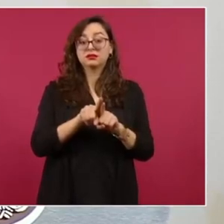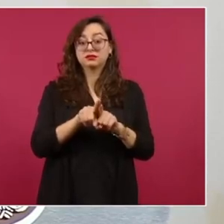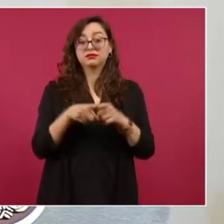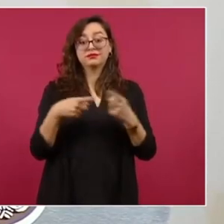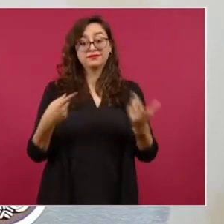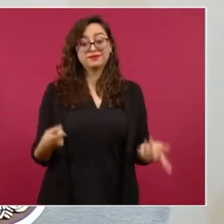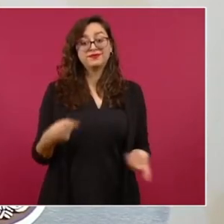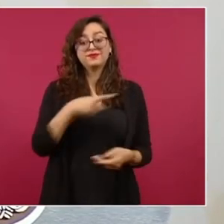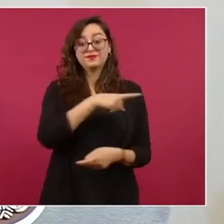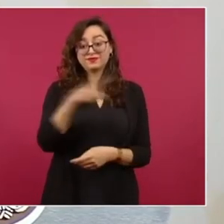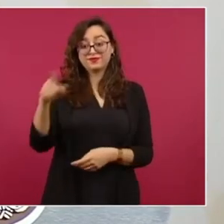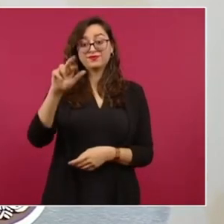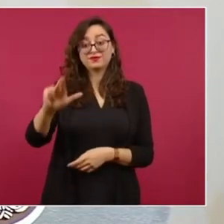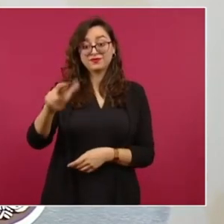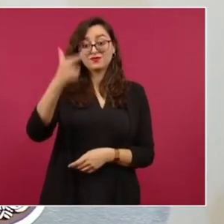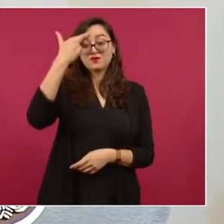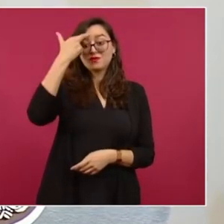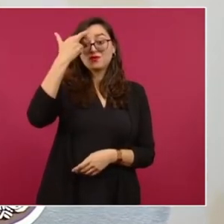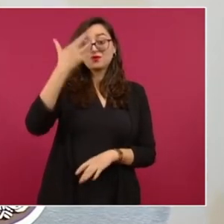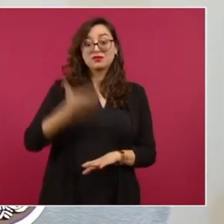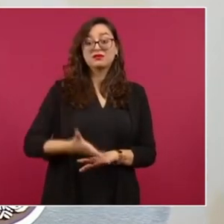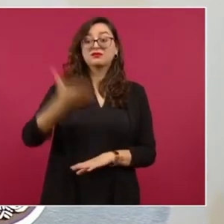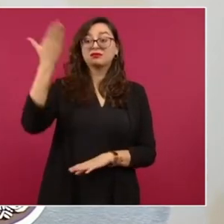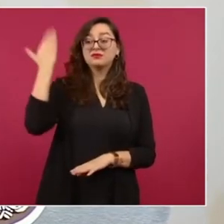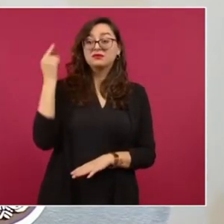Acuérdense de lo de Tlahualilpan, qué